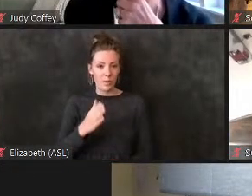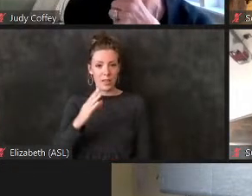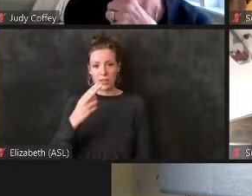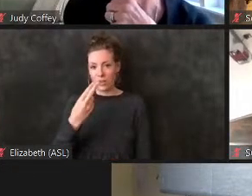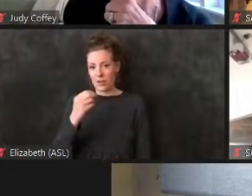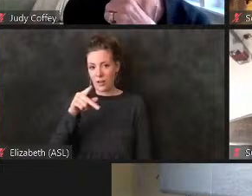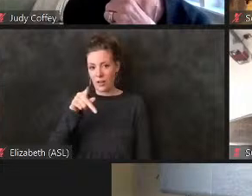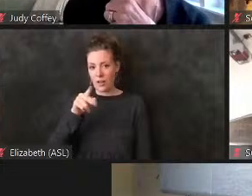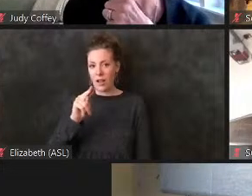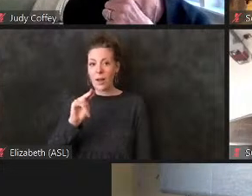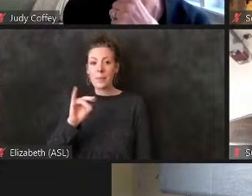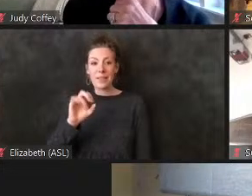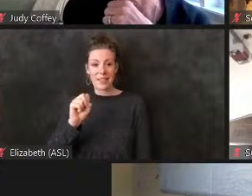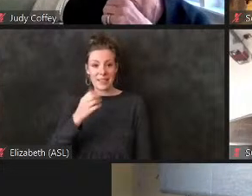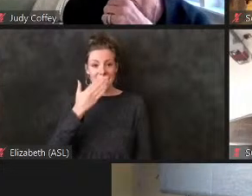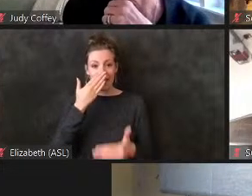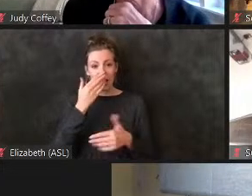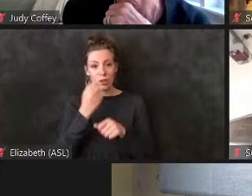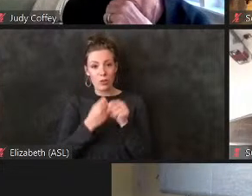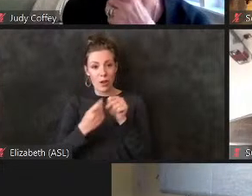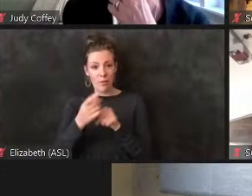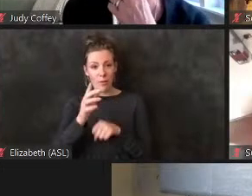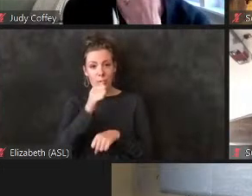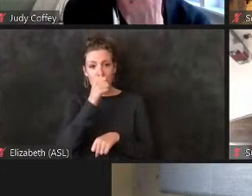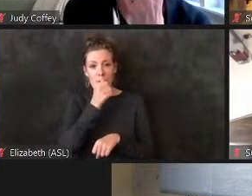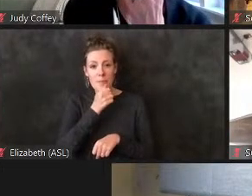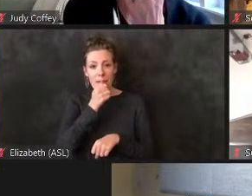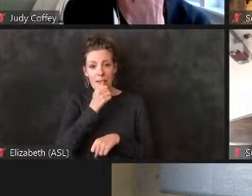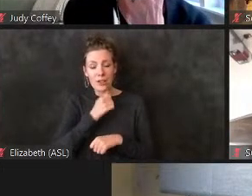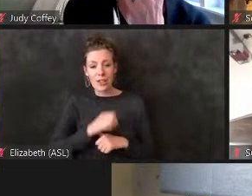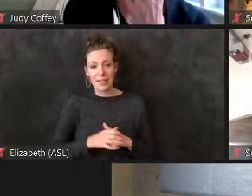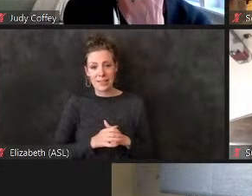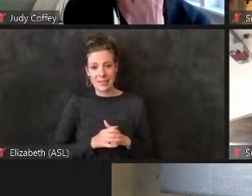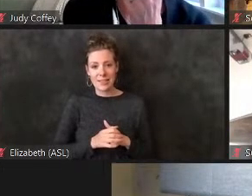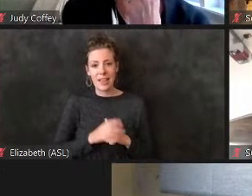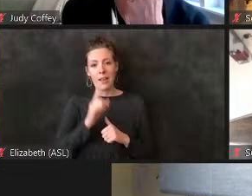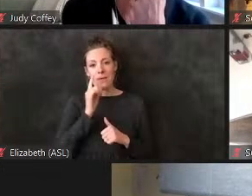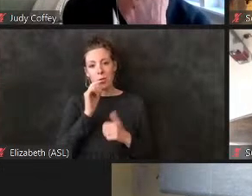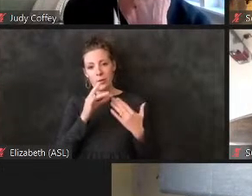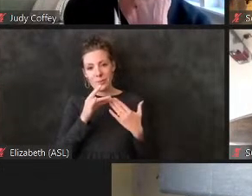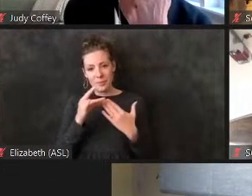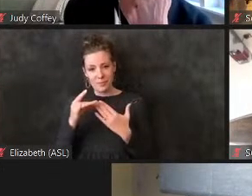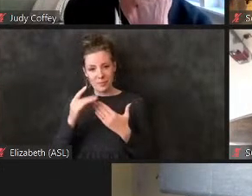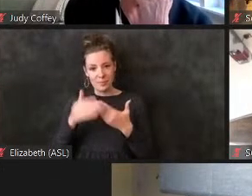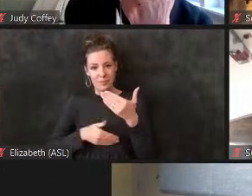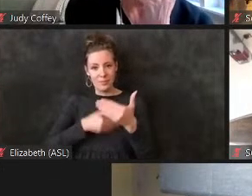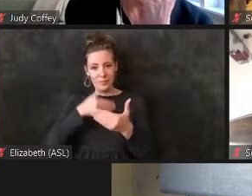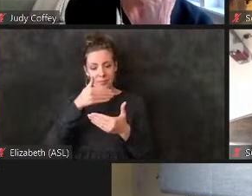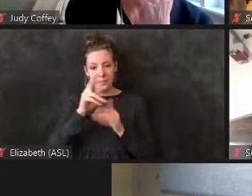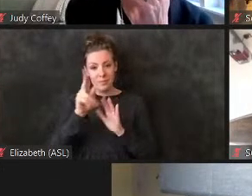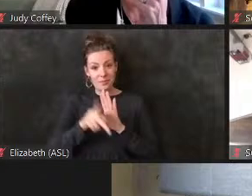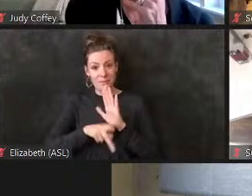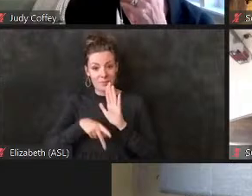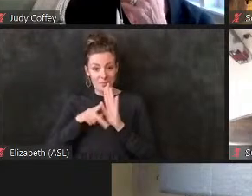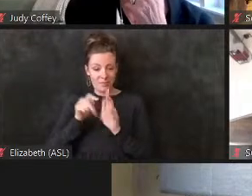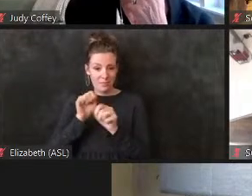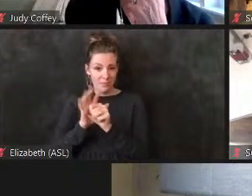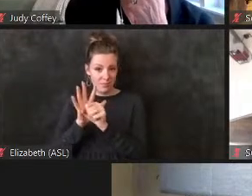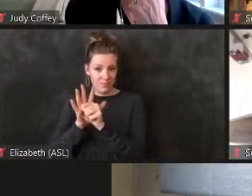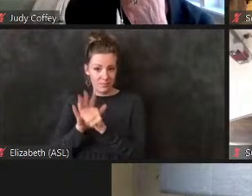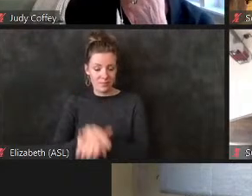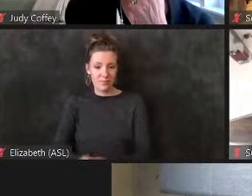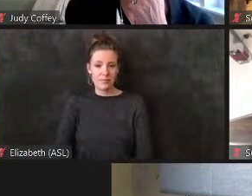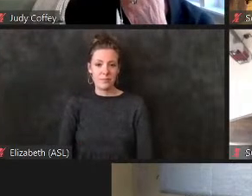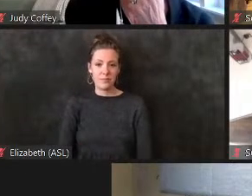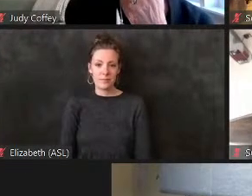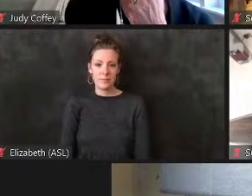quiero regresar a la señora Hopkins, y gracias a todos por su paciencia y guiarnos por la siguiente fase de